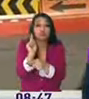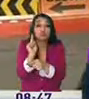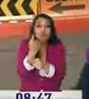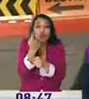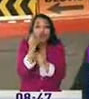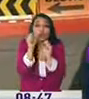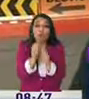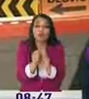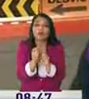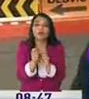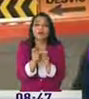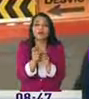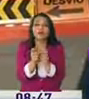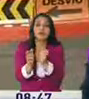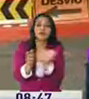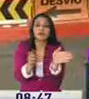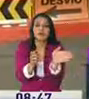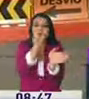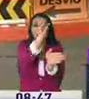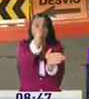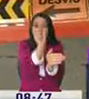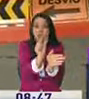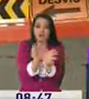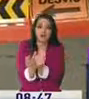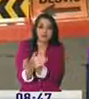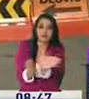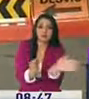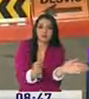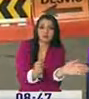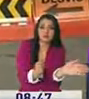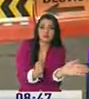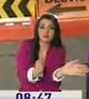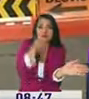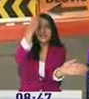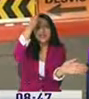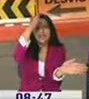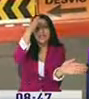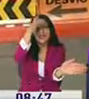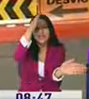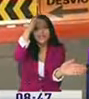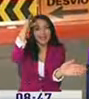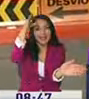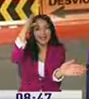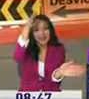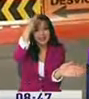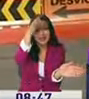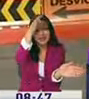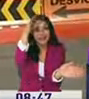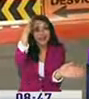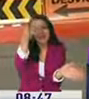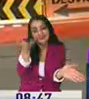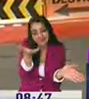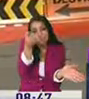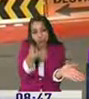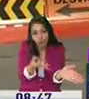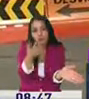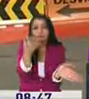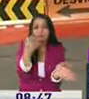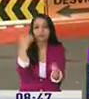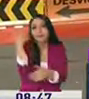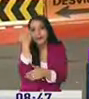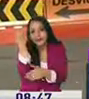el ingreso sobre la Italia, el ingreso a la clínica Pauster por situaciones ya emergentes y también de